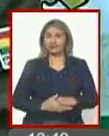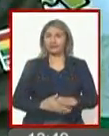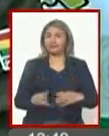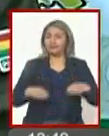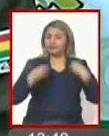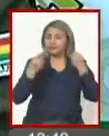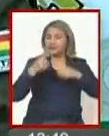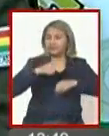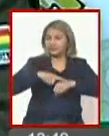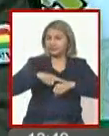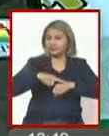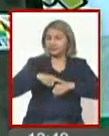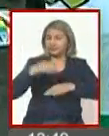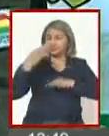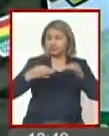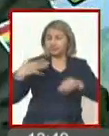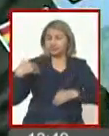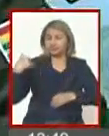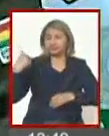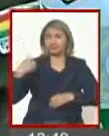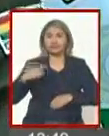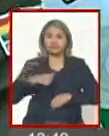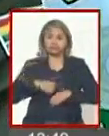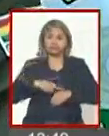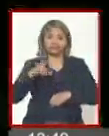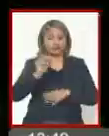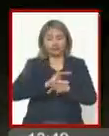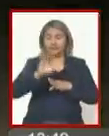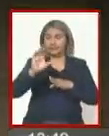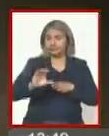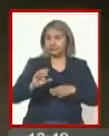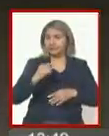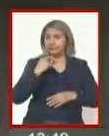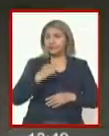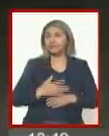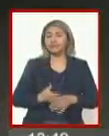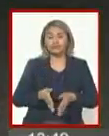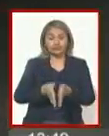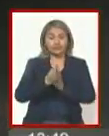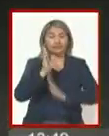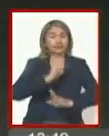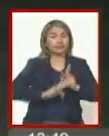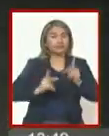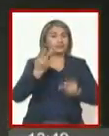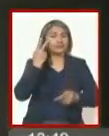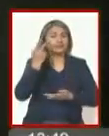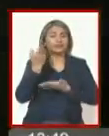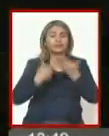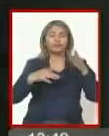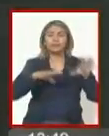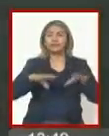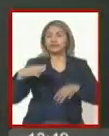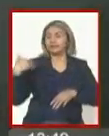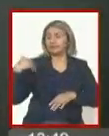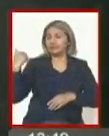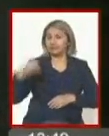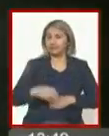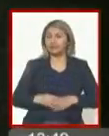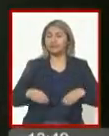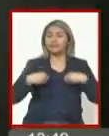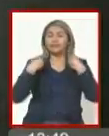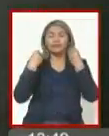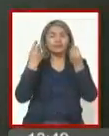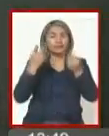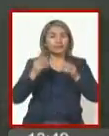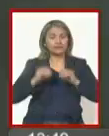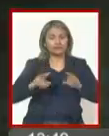tiempo. Ya si el capitán de aquí un lapso de tiempo no cumple, pues bueno, si es a petición del pueblo, veremos qué hacemos con el capitán, pero démosle la